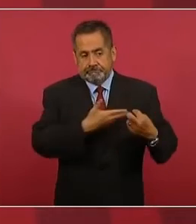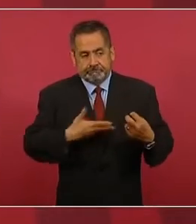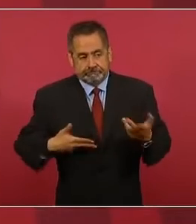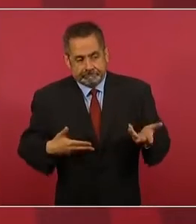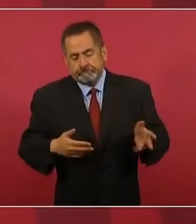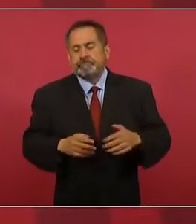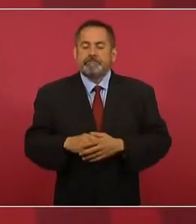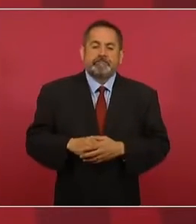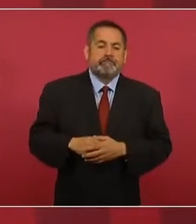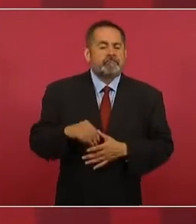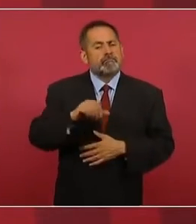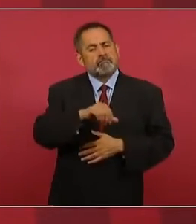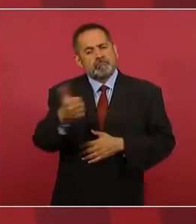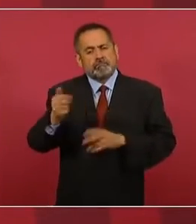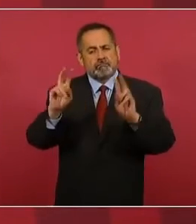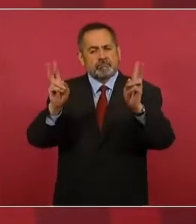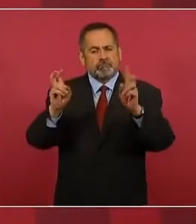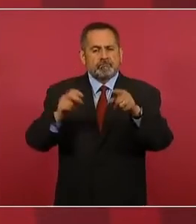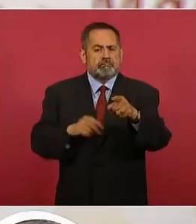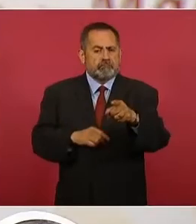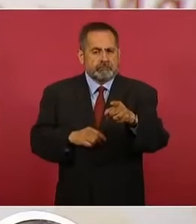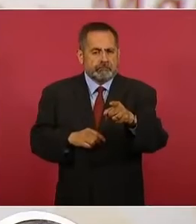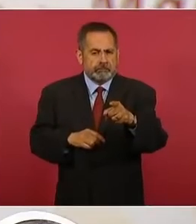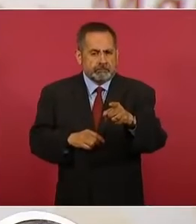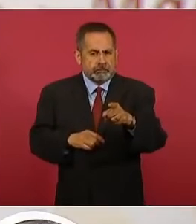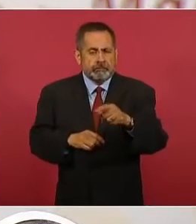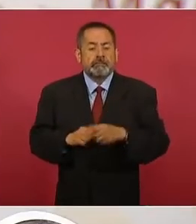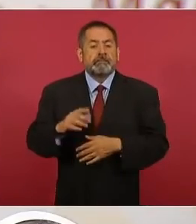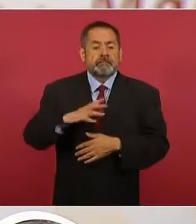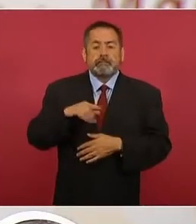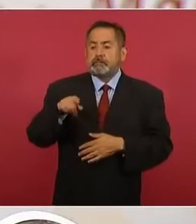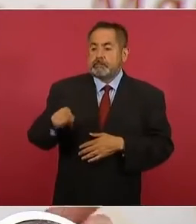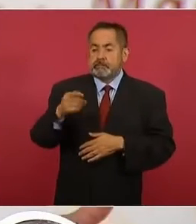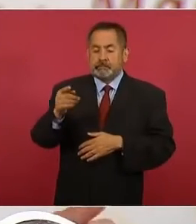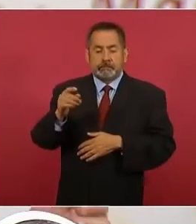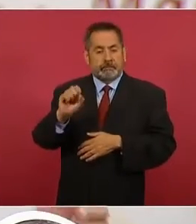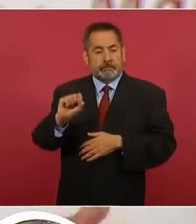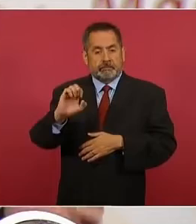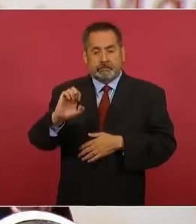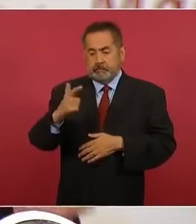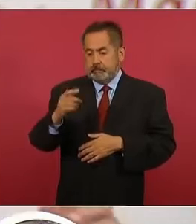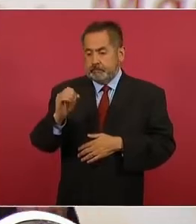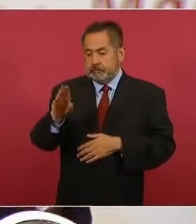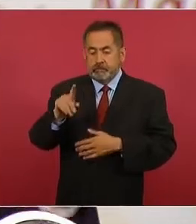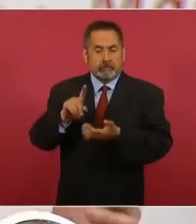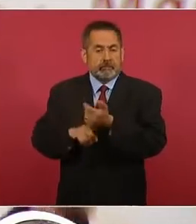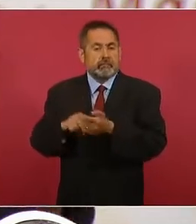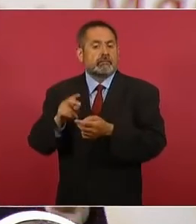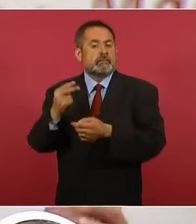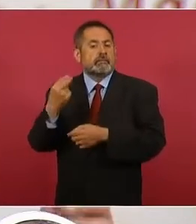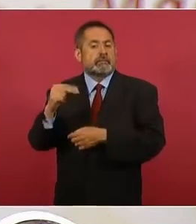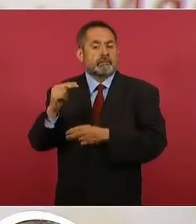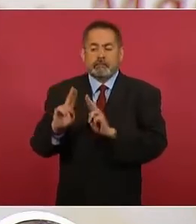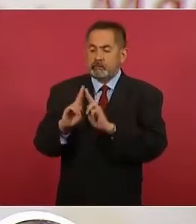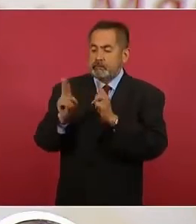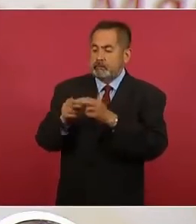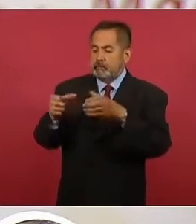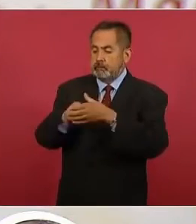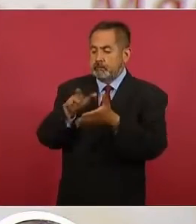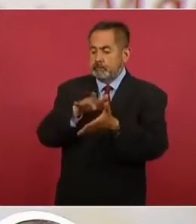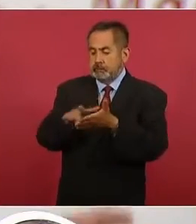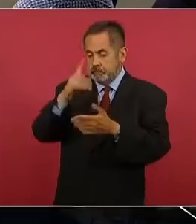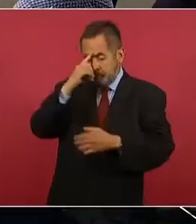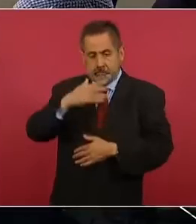del otro tema que comentaba, hay una unidad en la Secretaría de Gobernación que se llama Unidad de Apoyo al Sistema